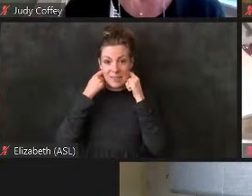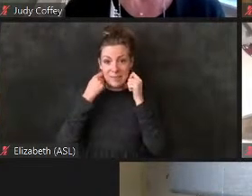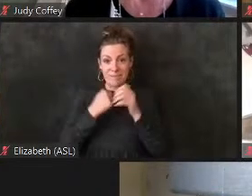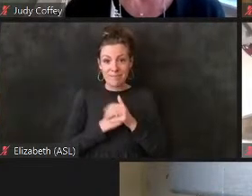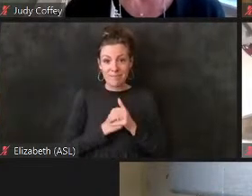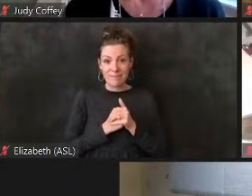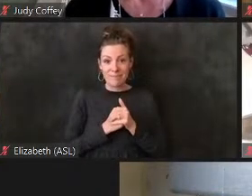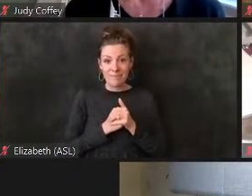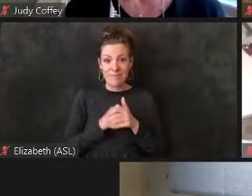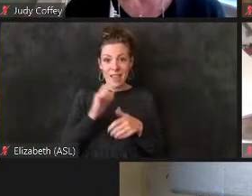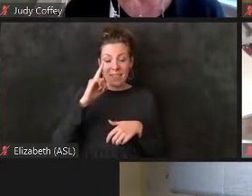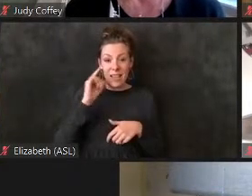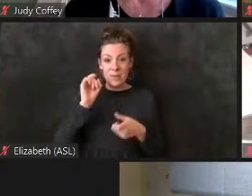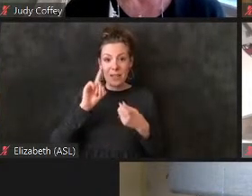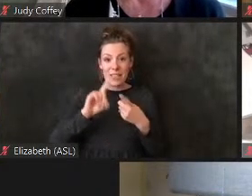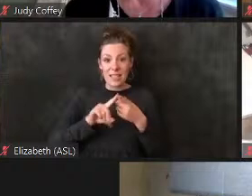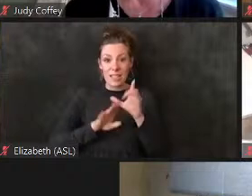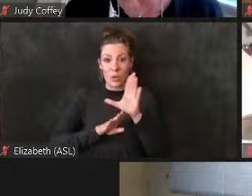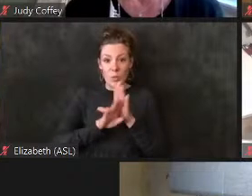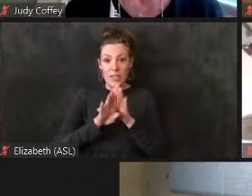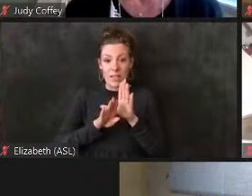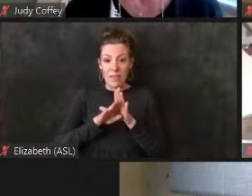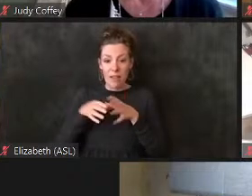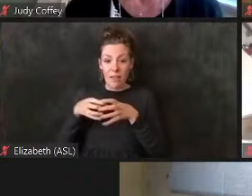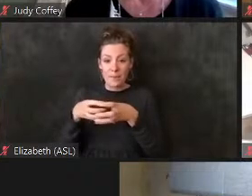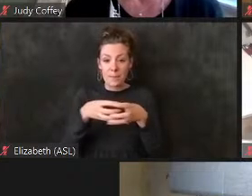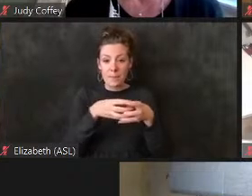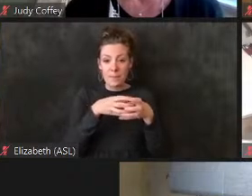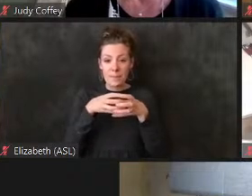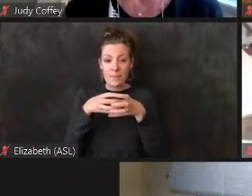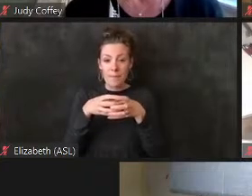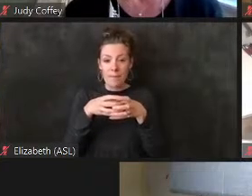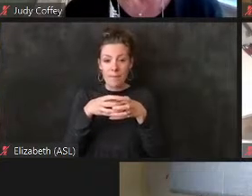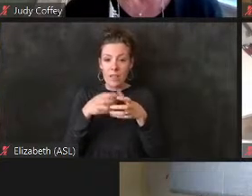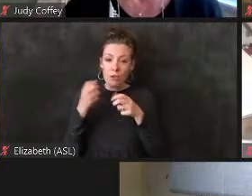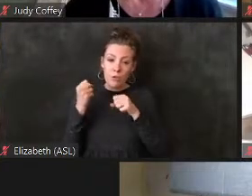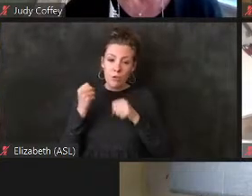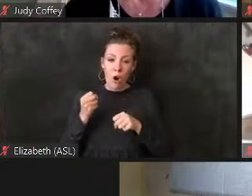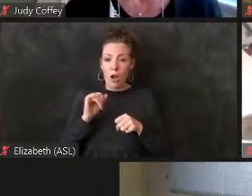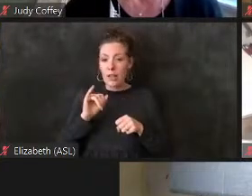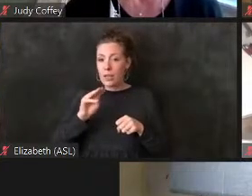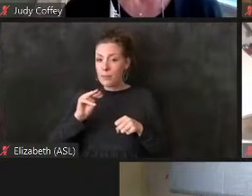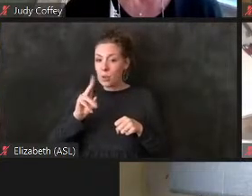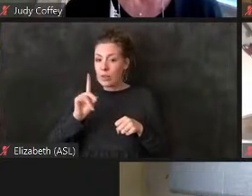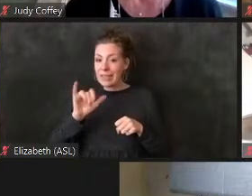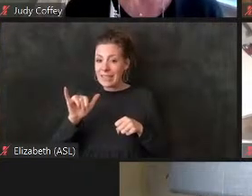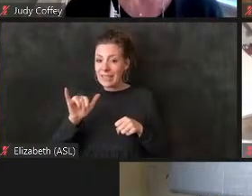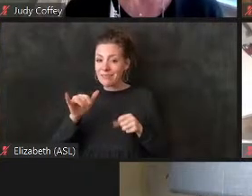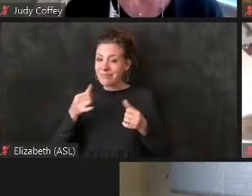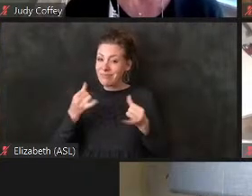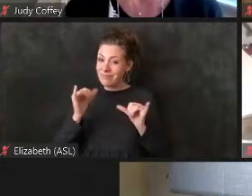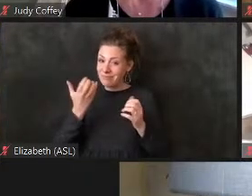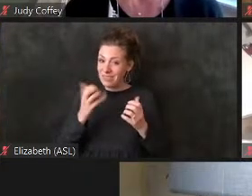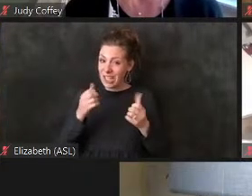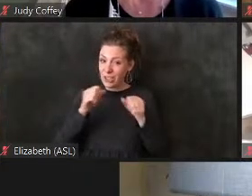prácticas distantes. Usted va a tener que seguir usando la máscara